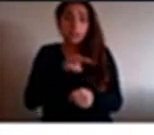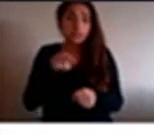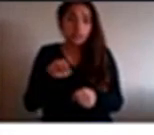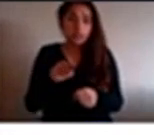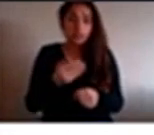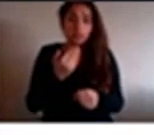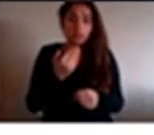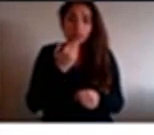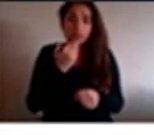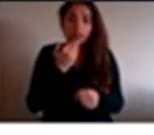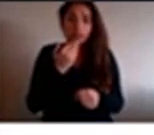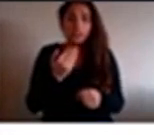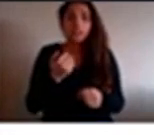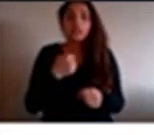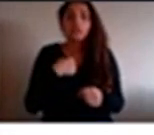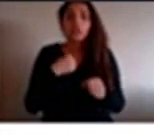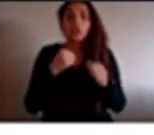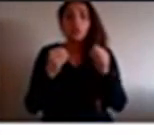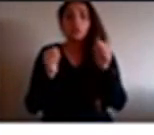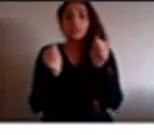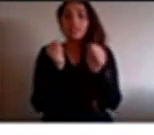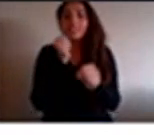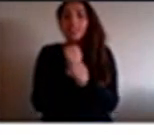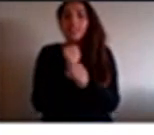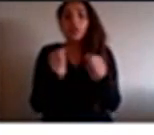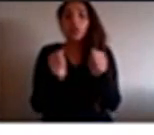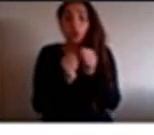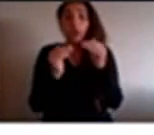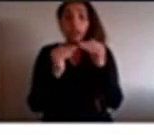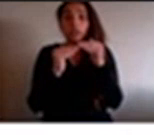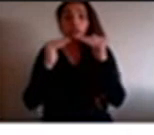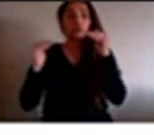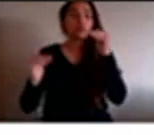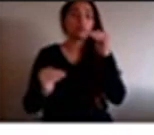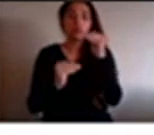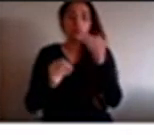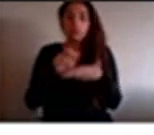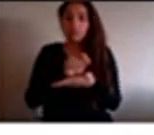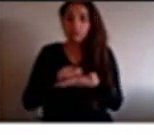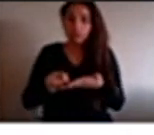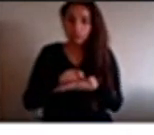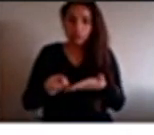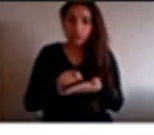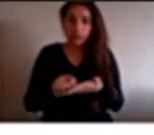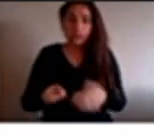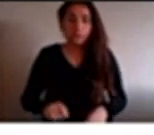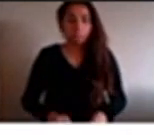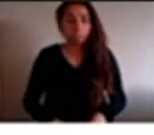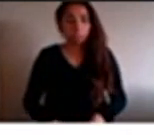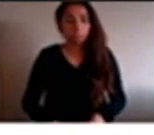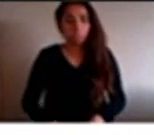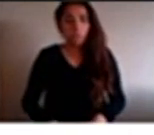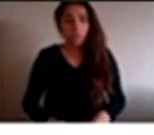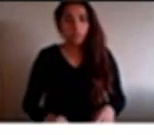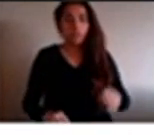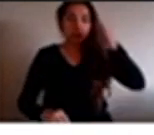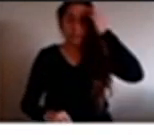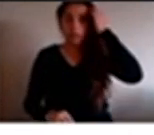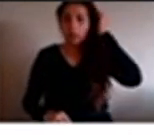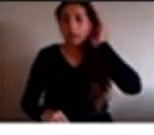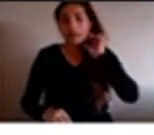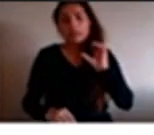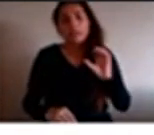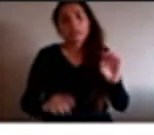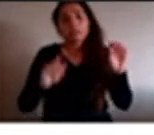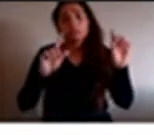asesoro directamente al subsecretario Fernando Araf en estos temas en particular. En esta diapositiva